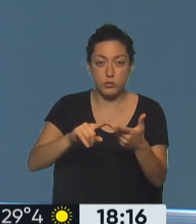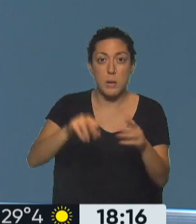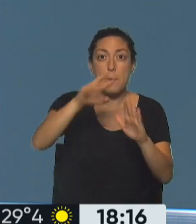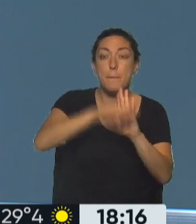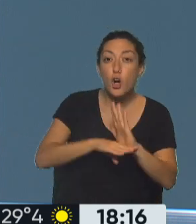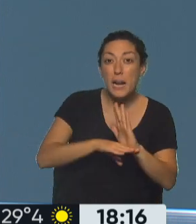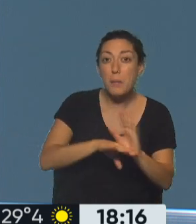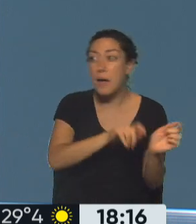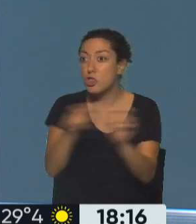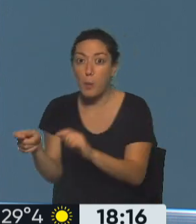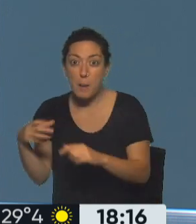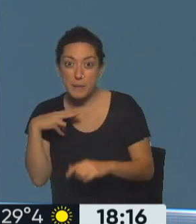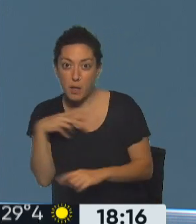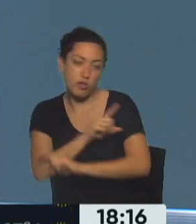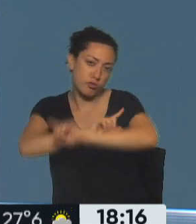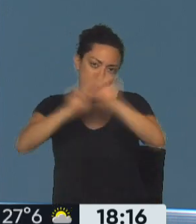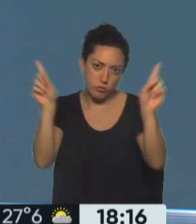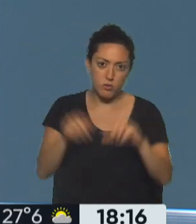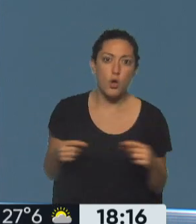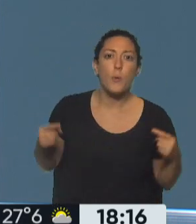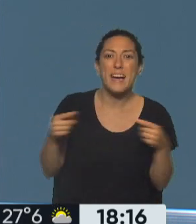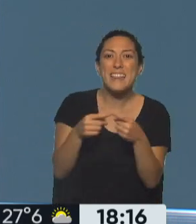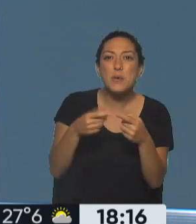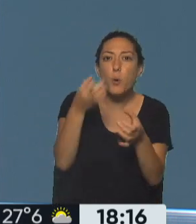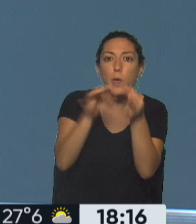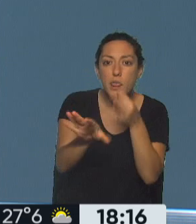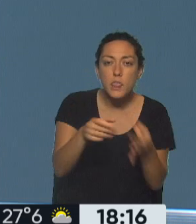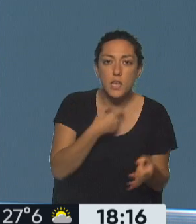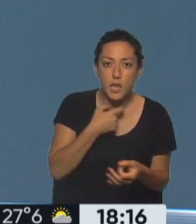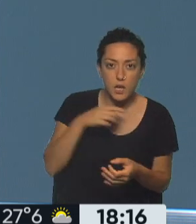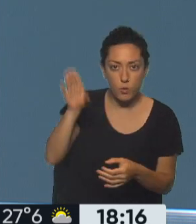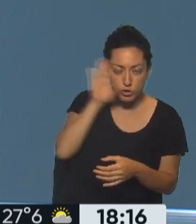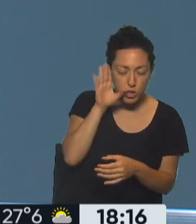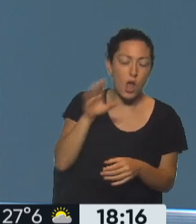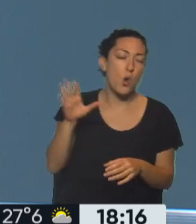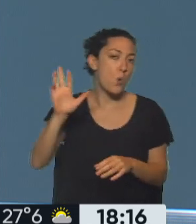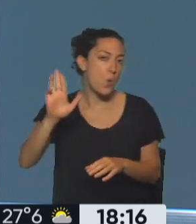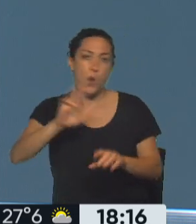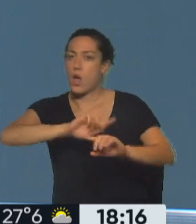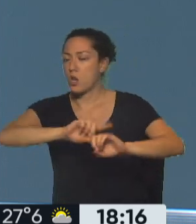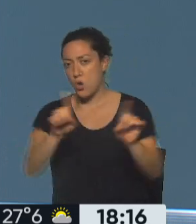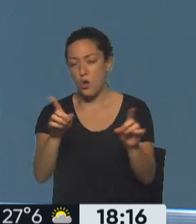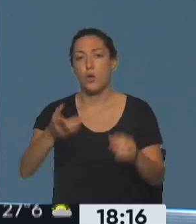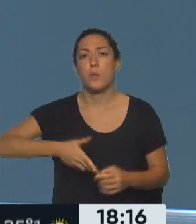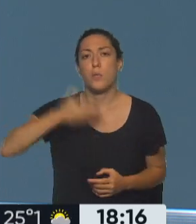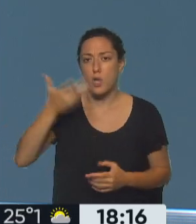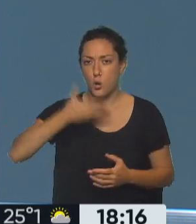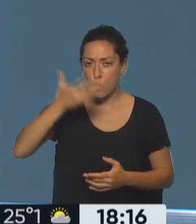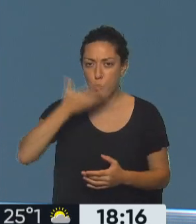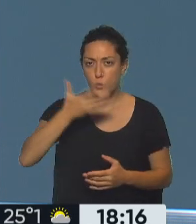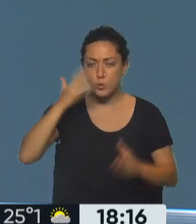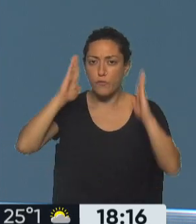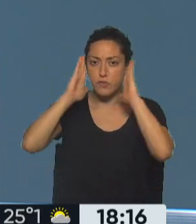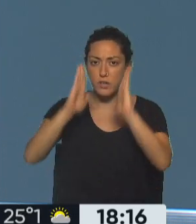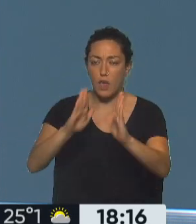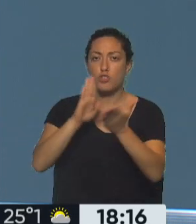programa en el cual Bolsonaro los había puesto buscando privatizarlos, ¿no? Esto es muy clave, un Lula que enfocó mucho su discurso en el Estado